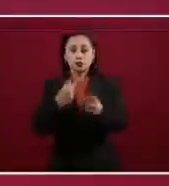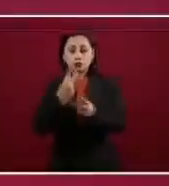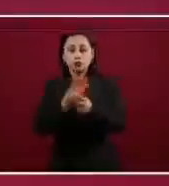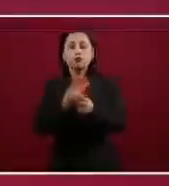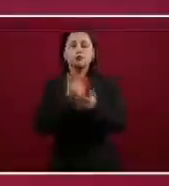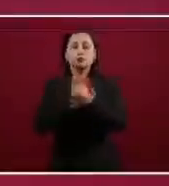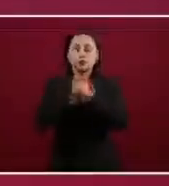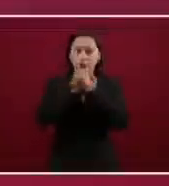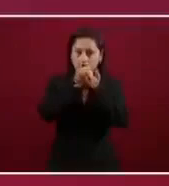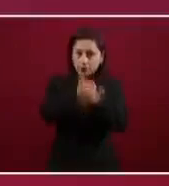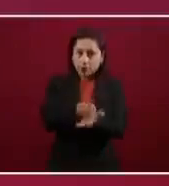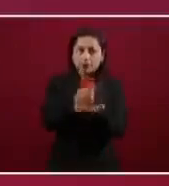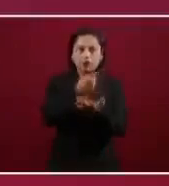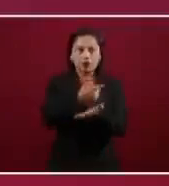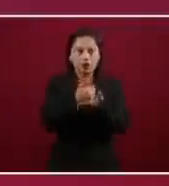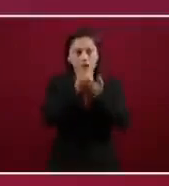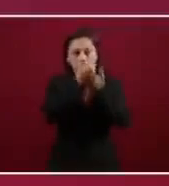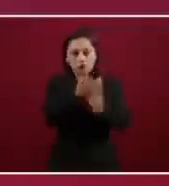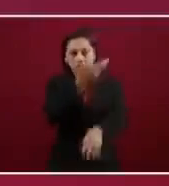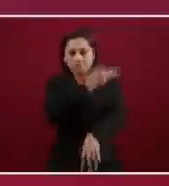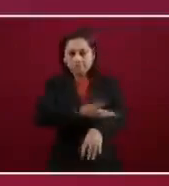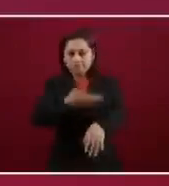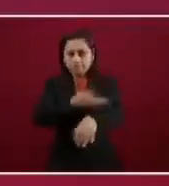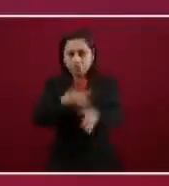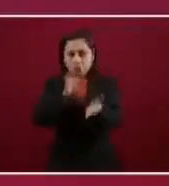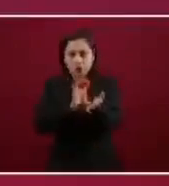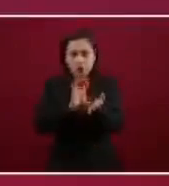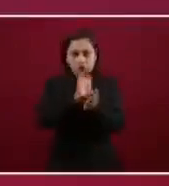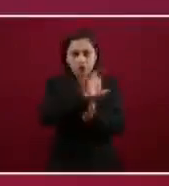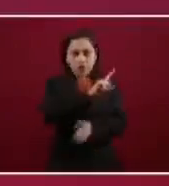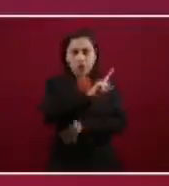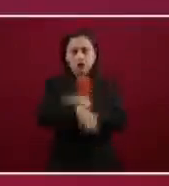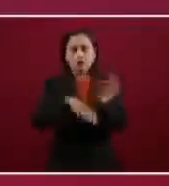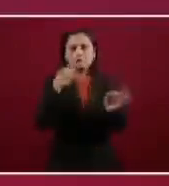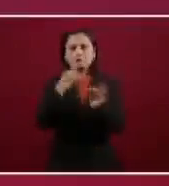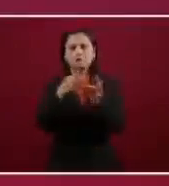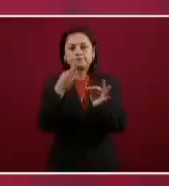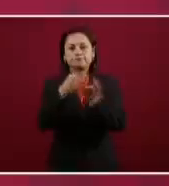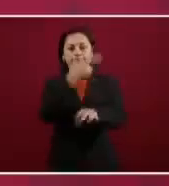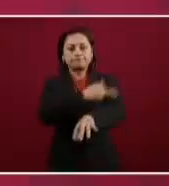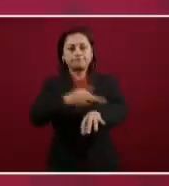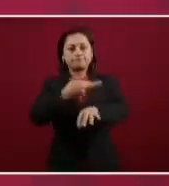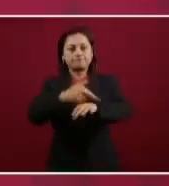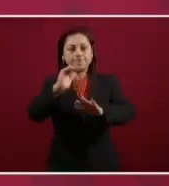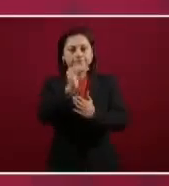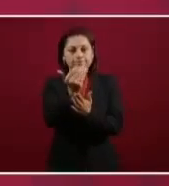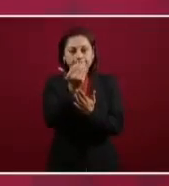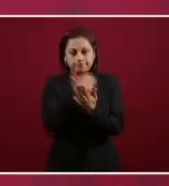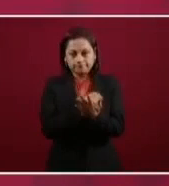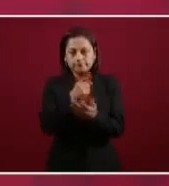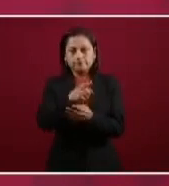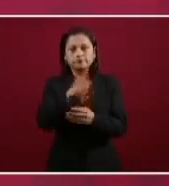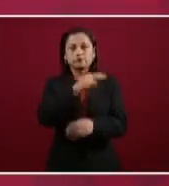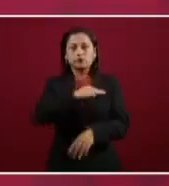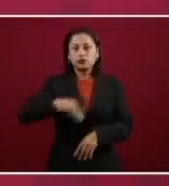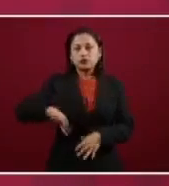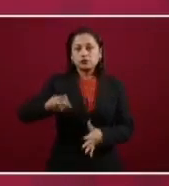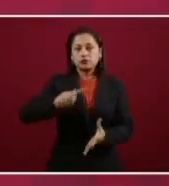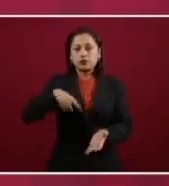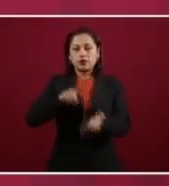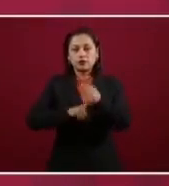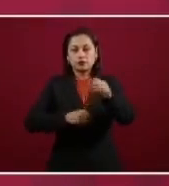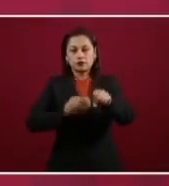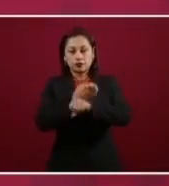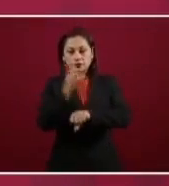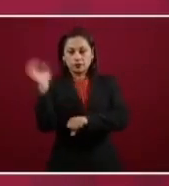las conseguir crédito dar las garantías reducir los trámites trabajar con los municipios con los estados y con la